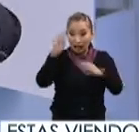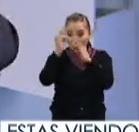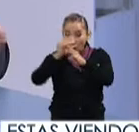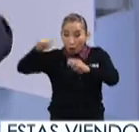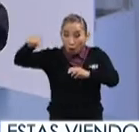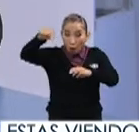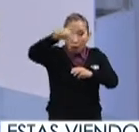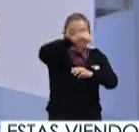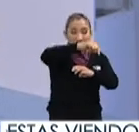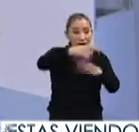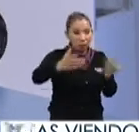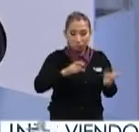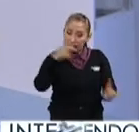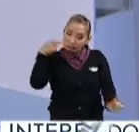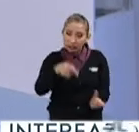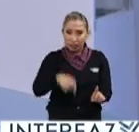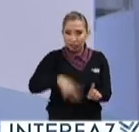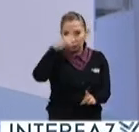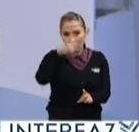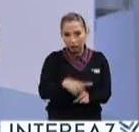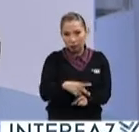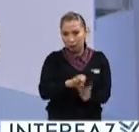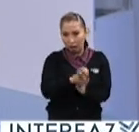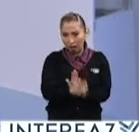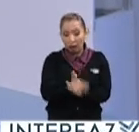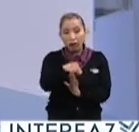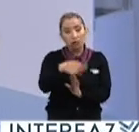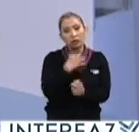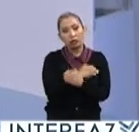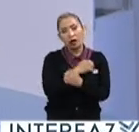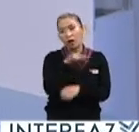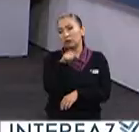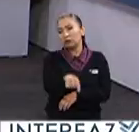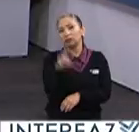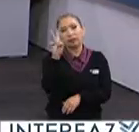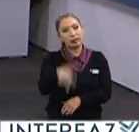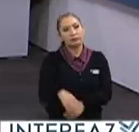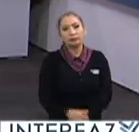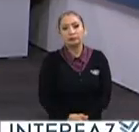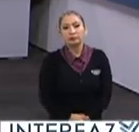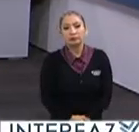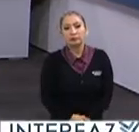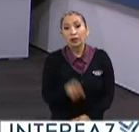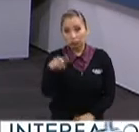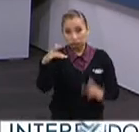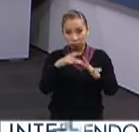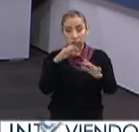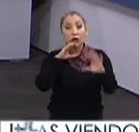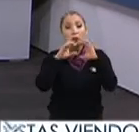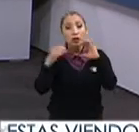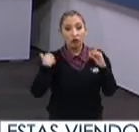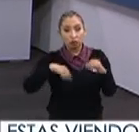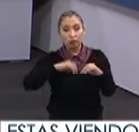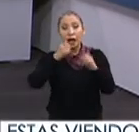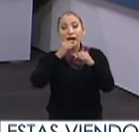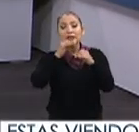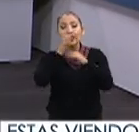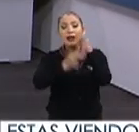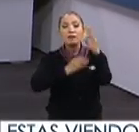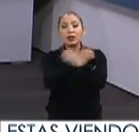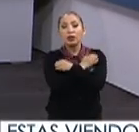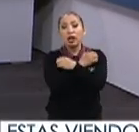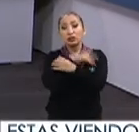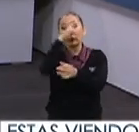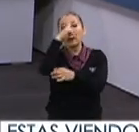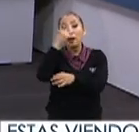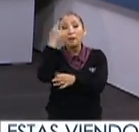mundo, pero hablemos específicamente de nuestro país, es a través de la educación, sin duda alguna. Pónganse en comunicación con nosotros a la Agencia Informativa de Educación de